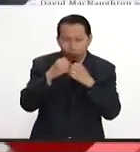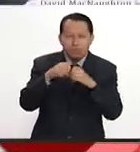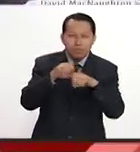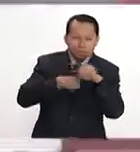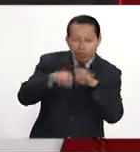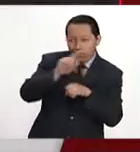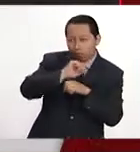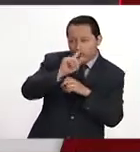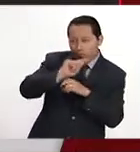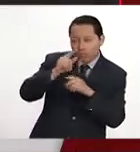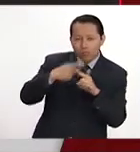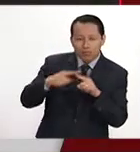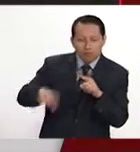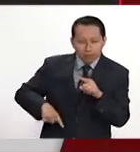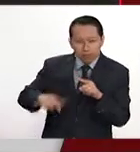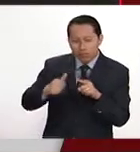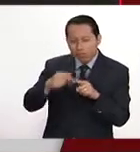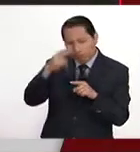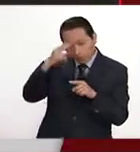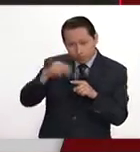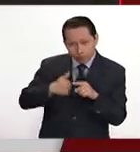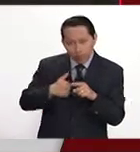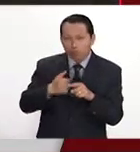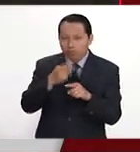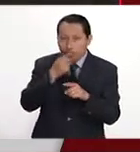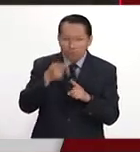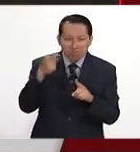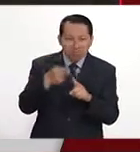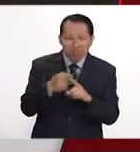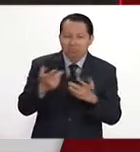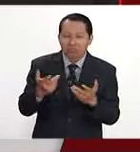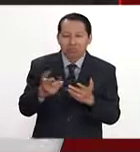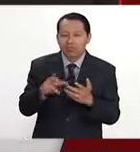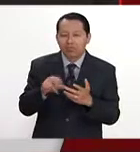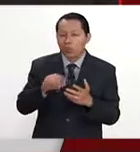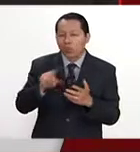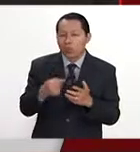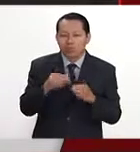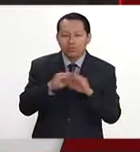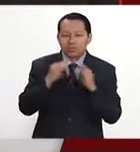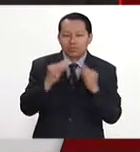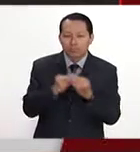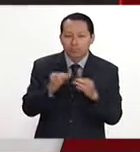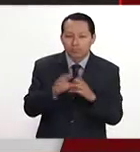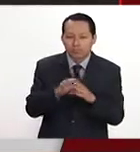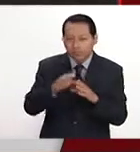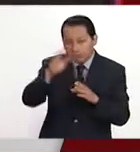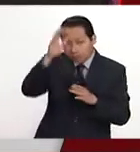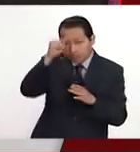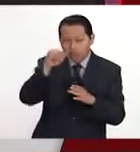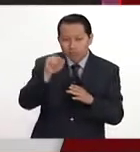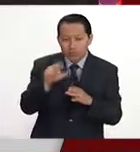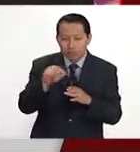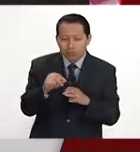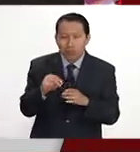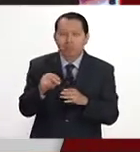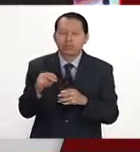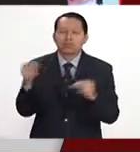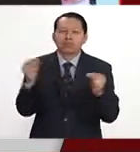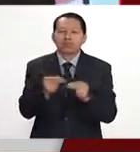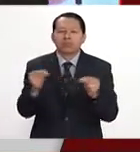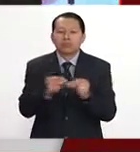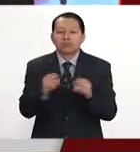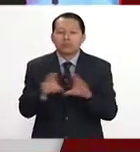los gobiernos de México y Canadá han insistido que pues ni siquiera es la manera, más allá de si están de acuerdo o no en la necesidad